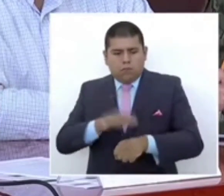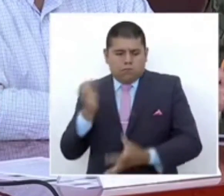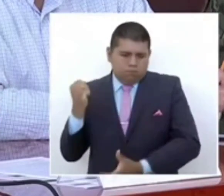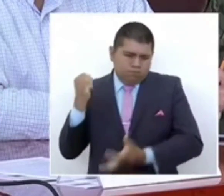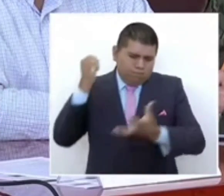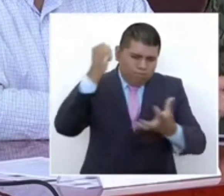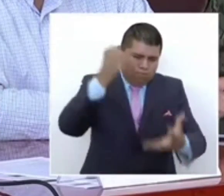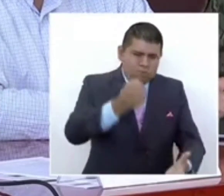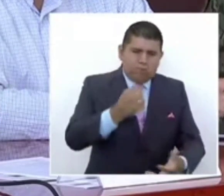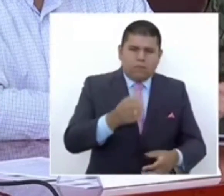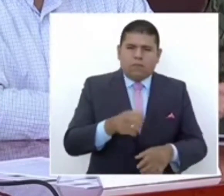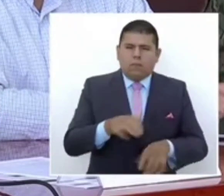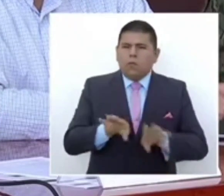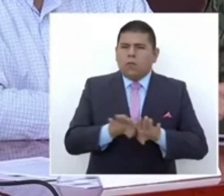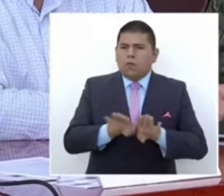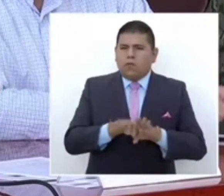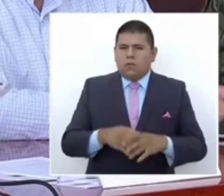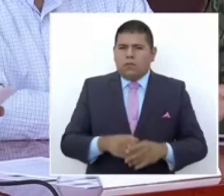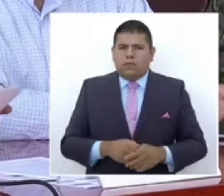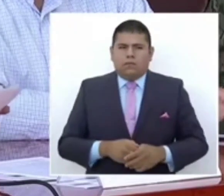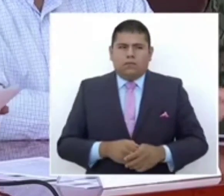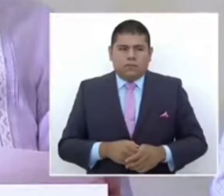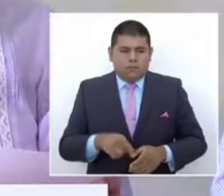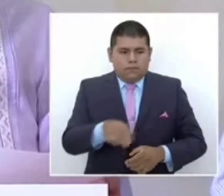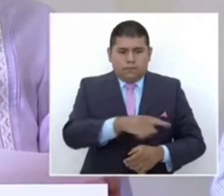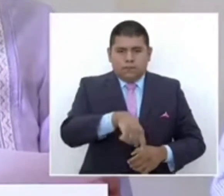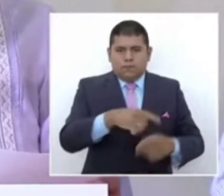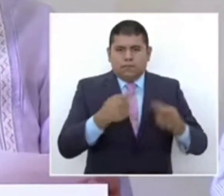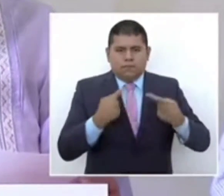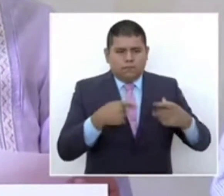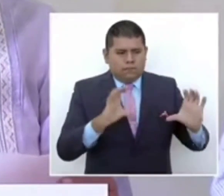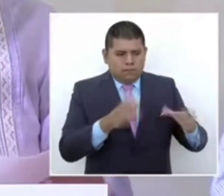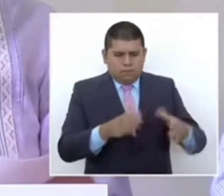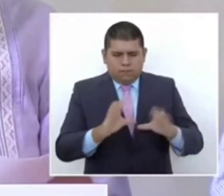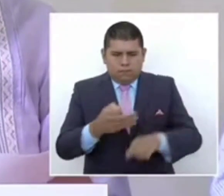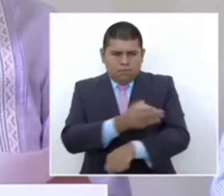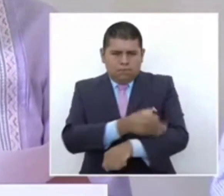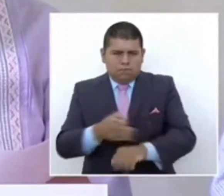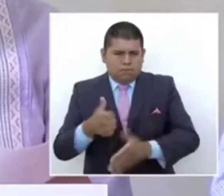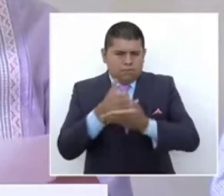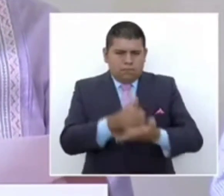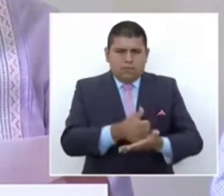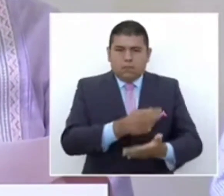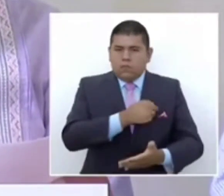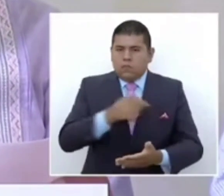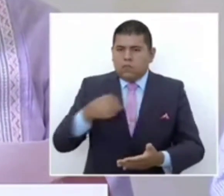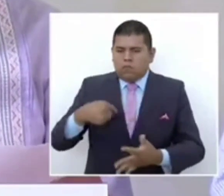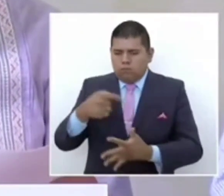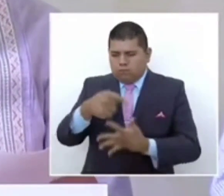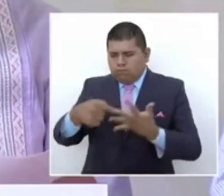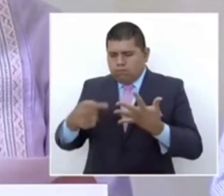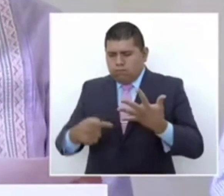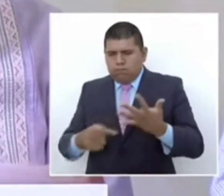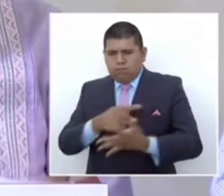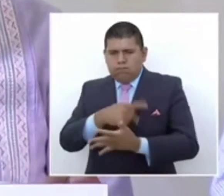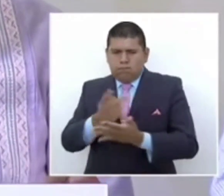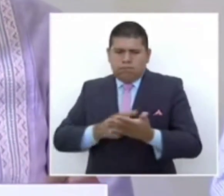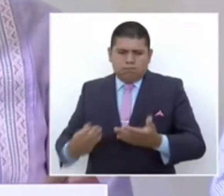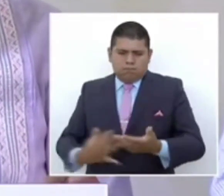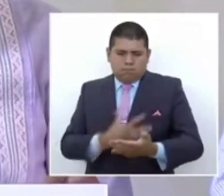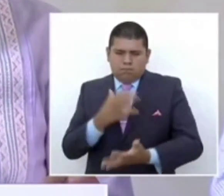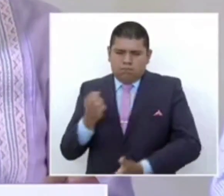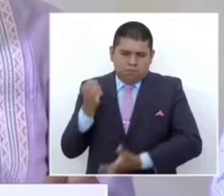mes con mes a las familias de Nayarit con los apoyos de los programas de